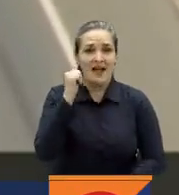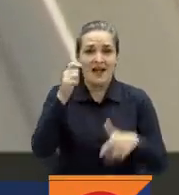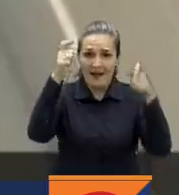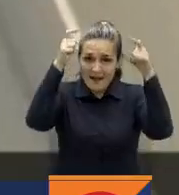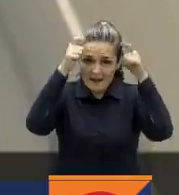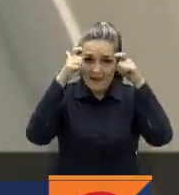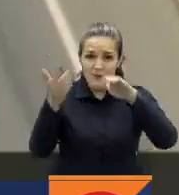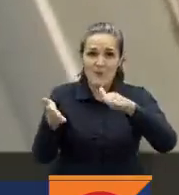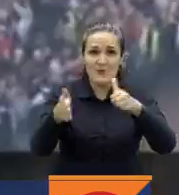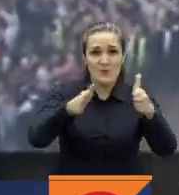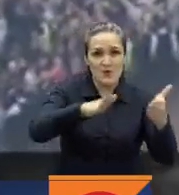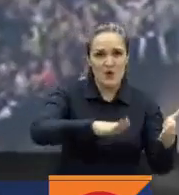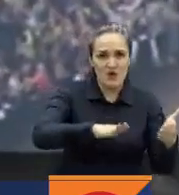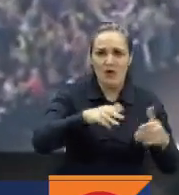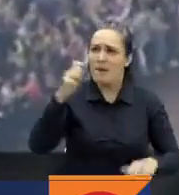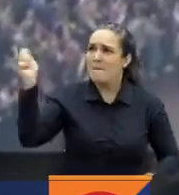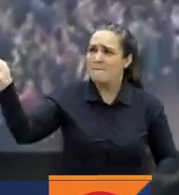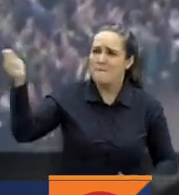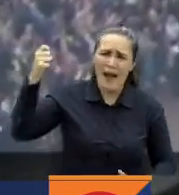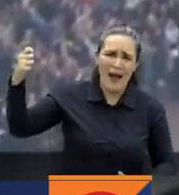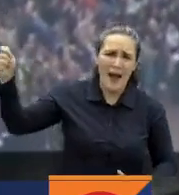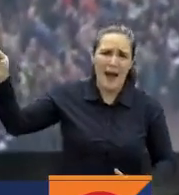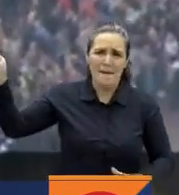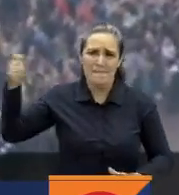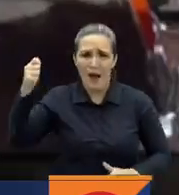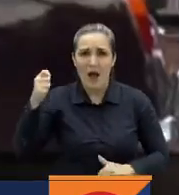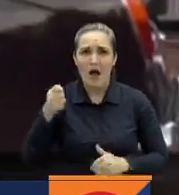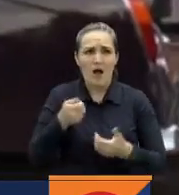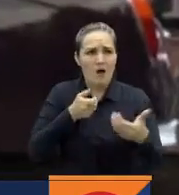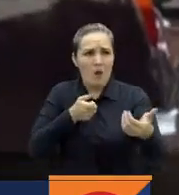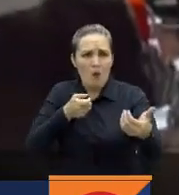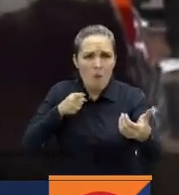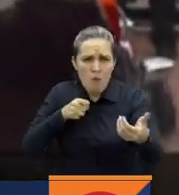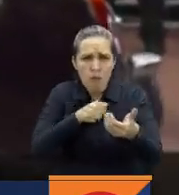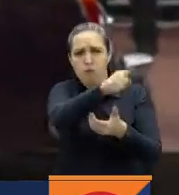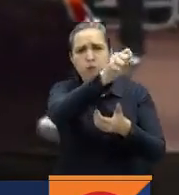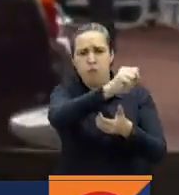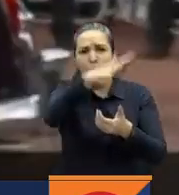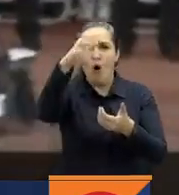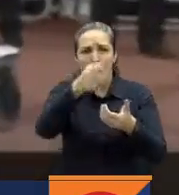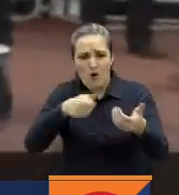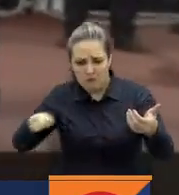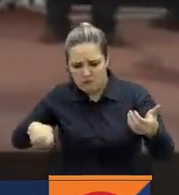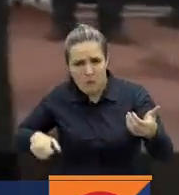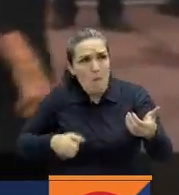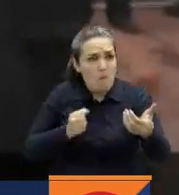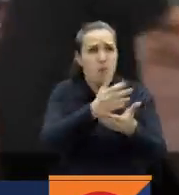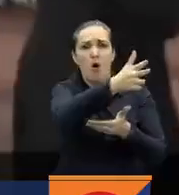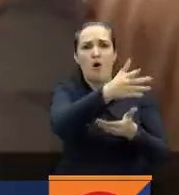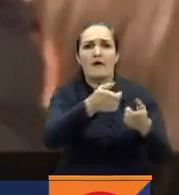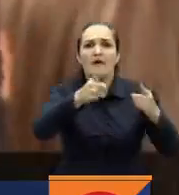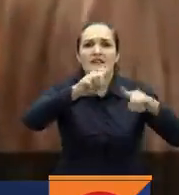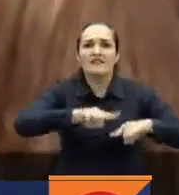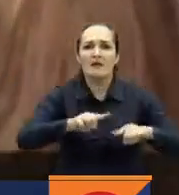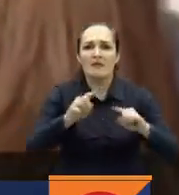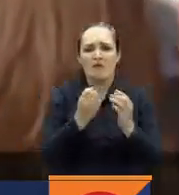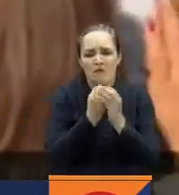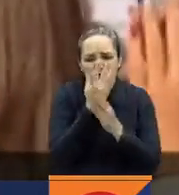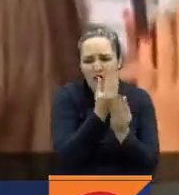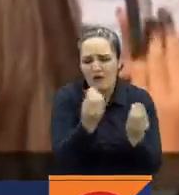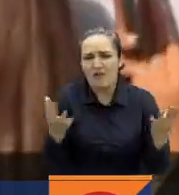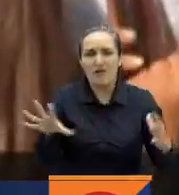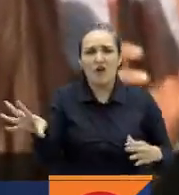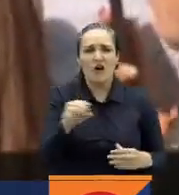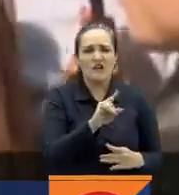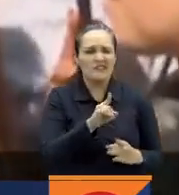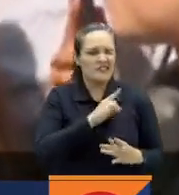Campanas, cañonazos y miles de flores son parte de los gestos con los que los británicos expresan su luto. Pero mientras la sensación de